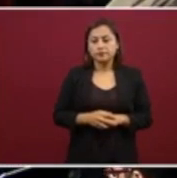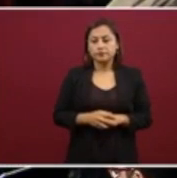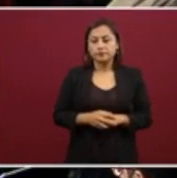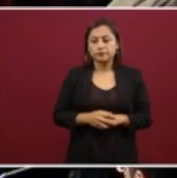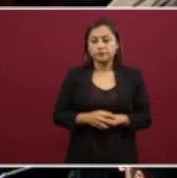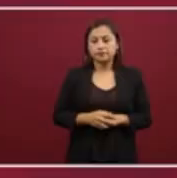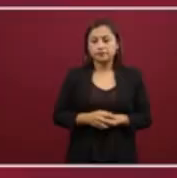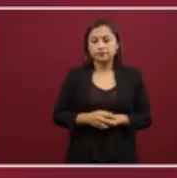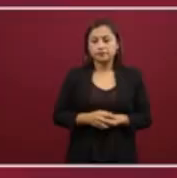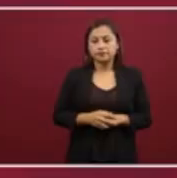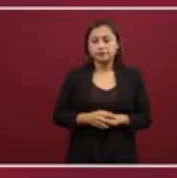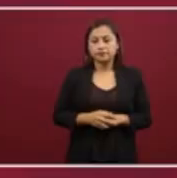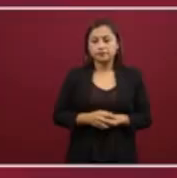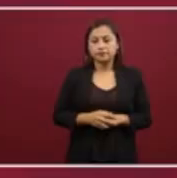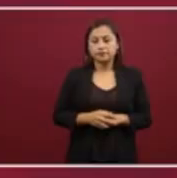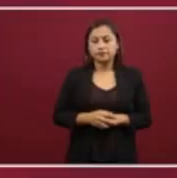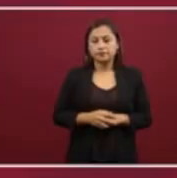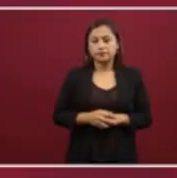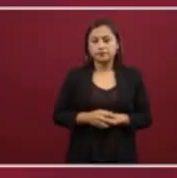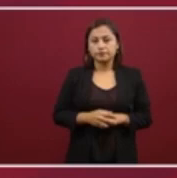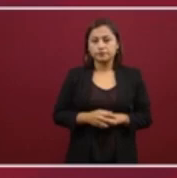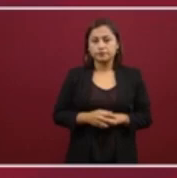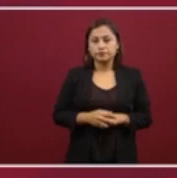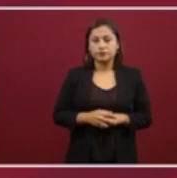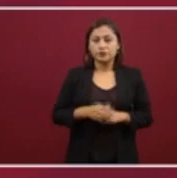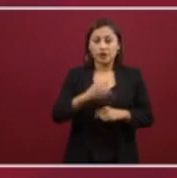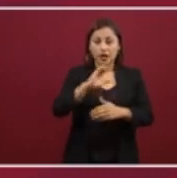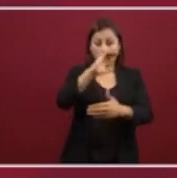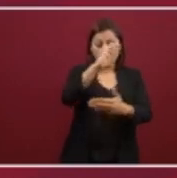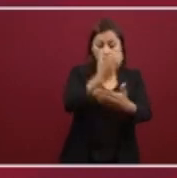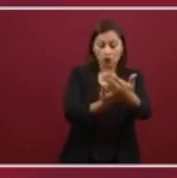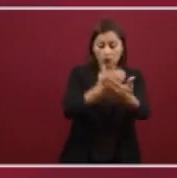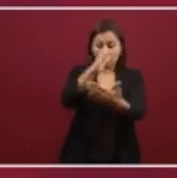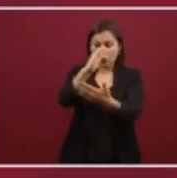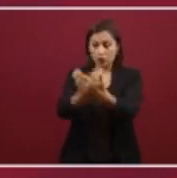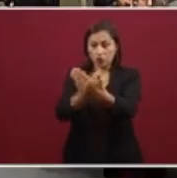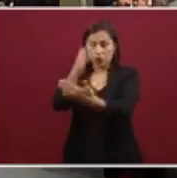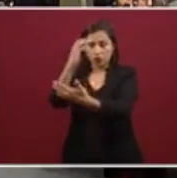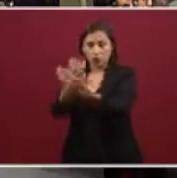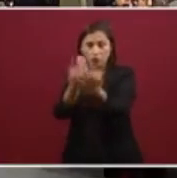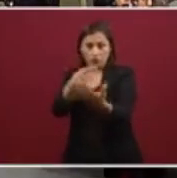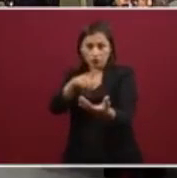valer los contratos suscritos por México